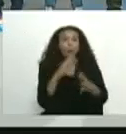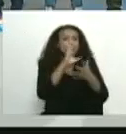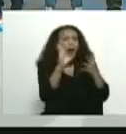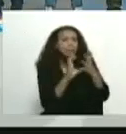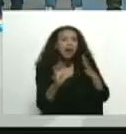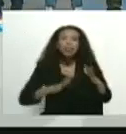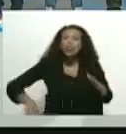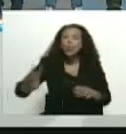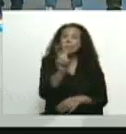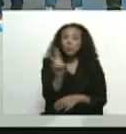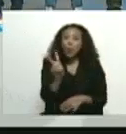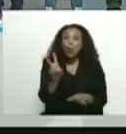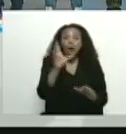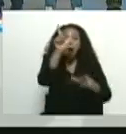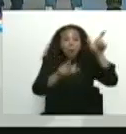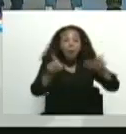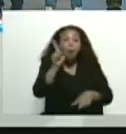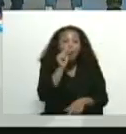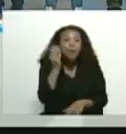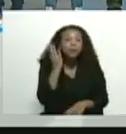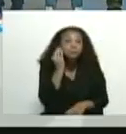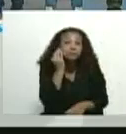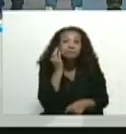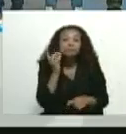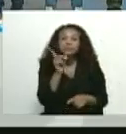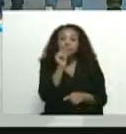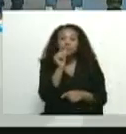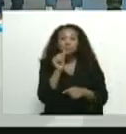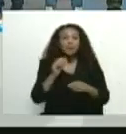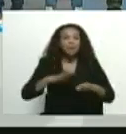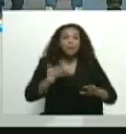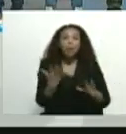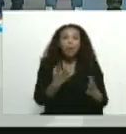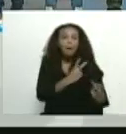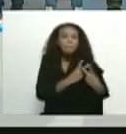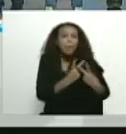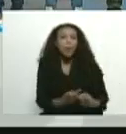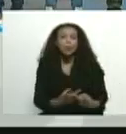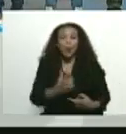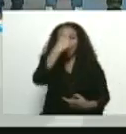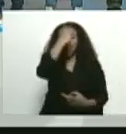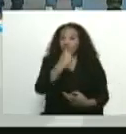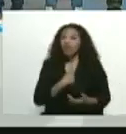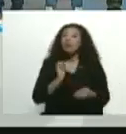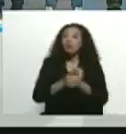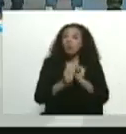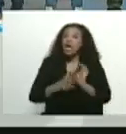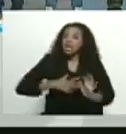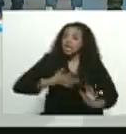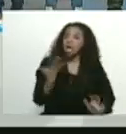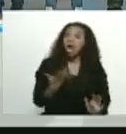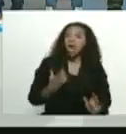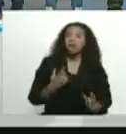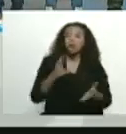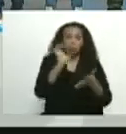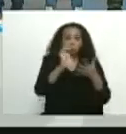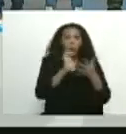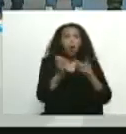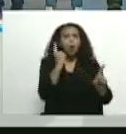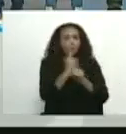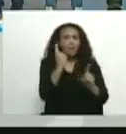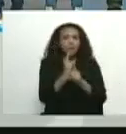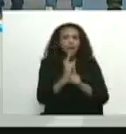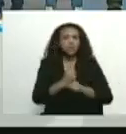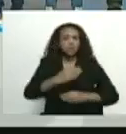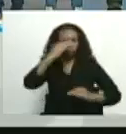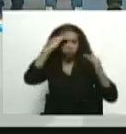país, para que los muchachos y muchachas con vocación deportiva, que quieran ser atletas de alto